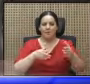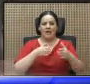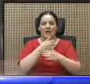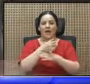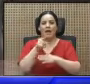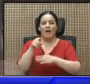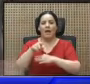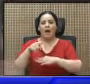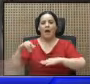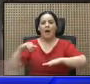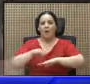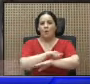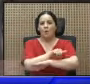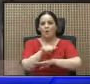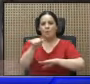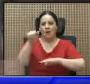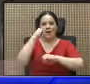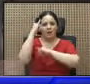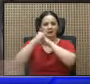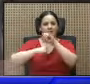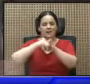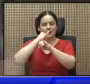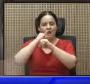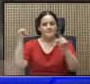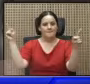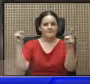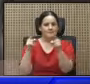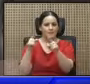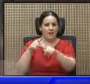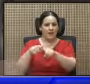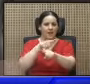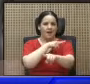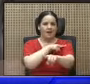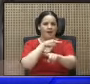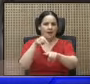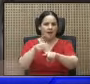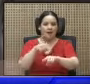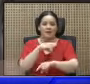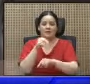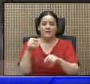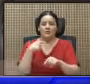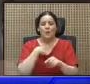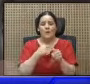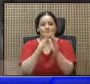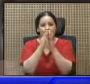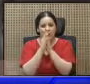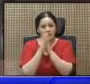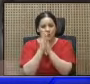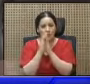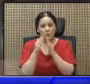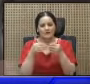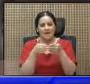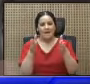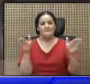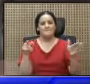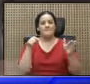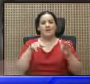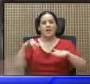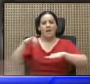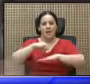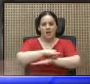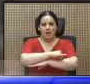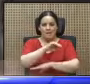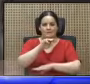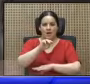internacionales de pequeña escala. He pedido vehementemente que se amplíen los aeropuertos de La Managua